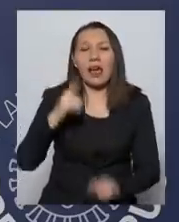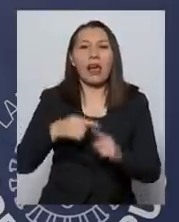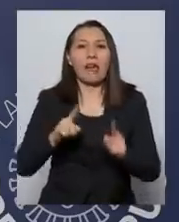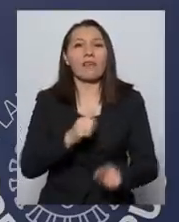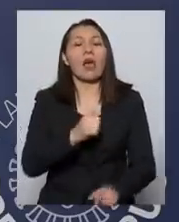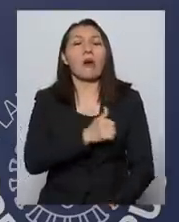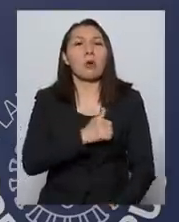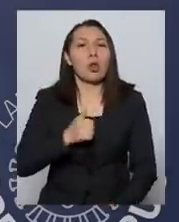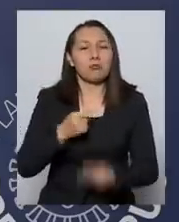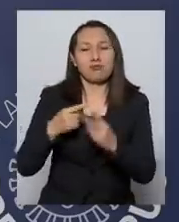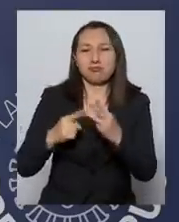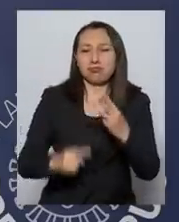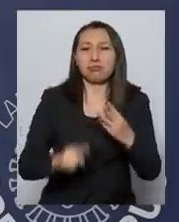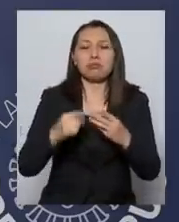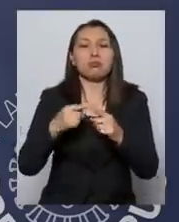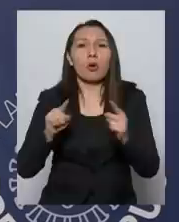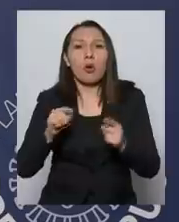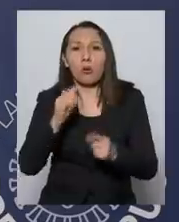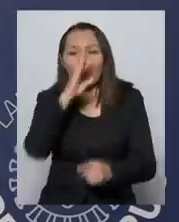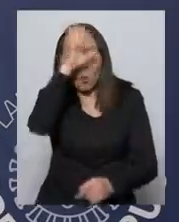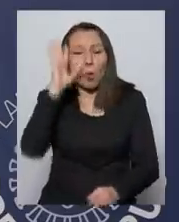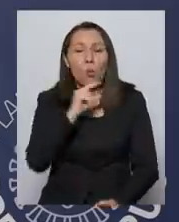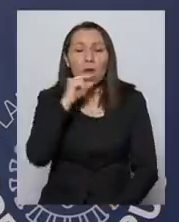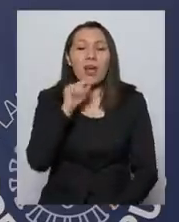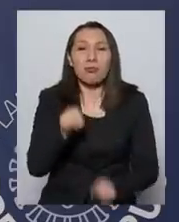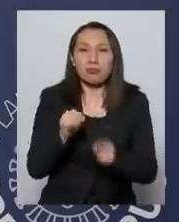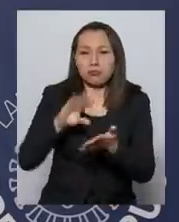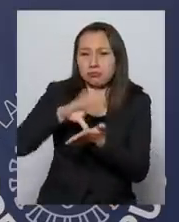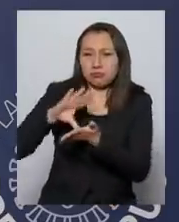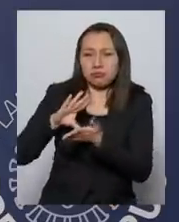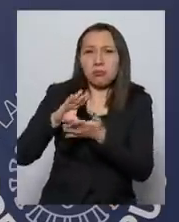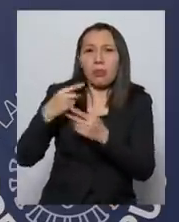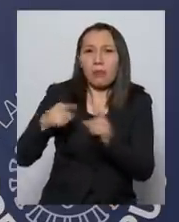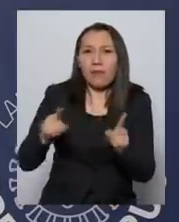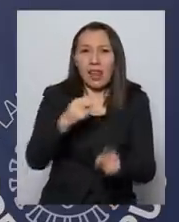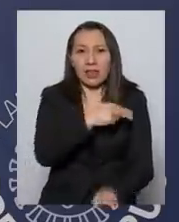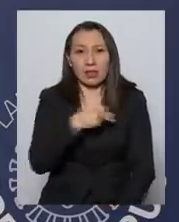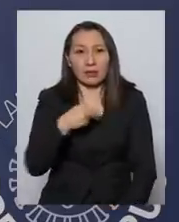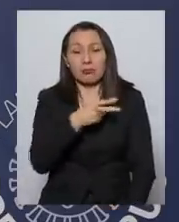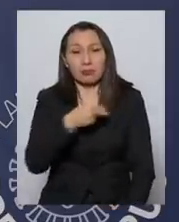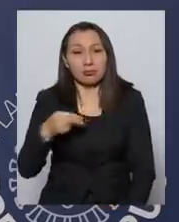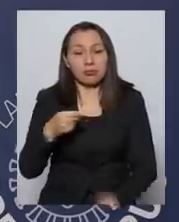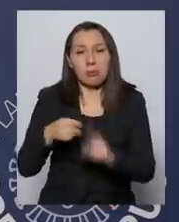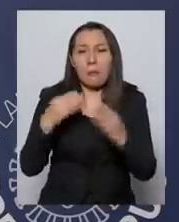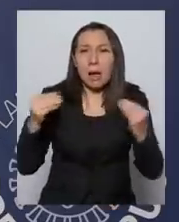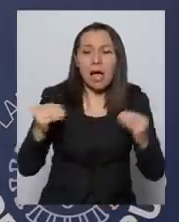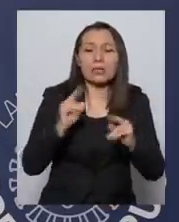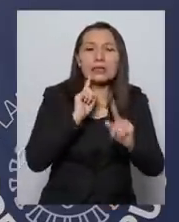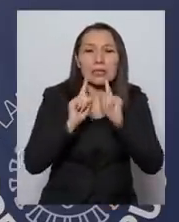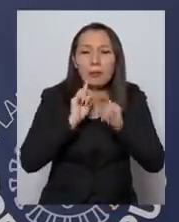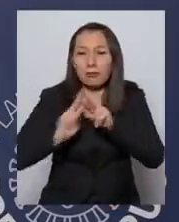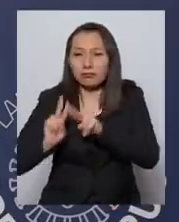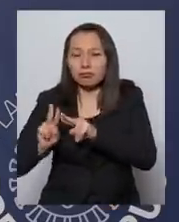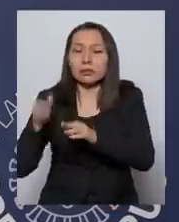Polonia, Croacia y Hungría como países que hacen más exámenes.